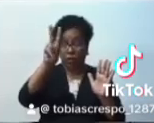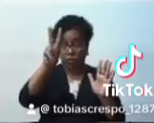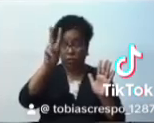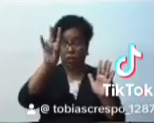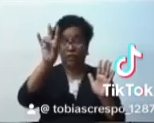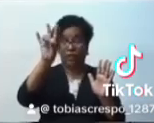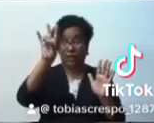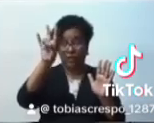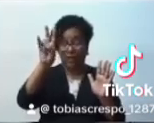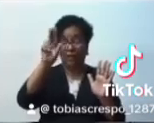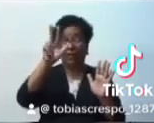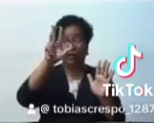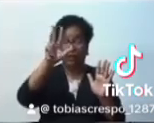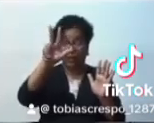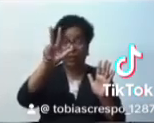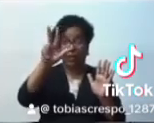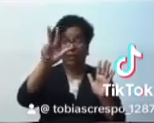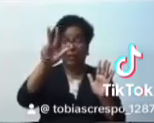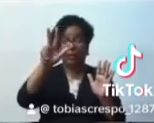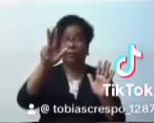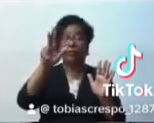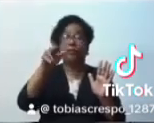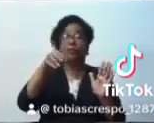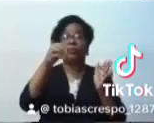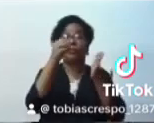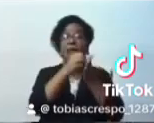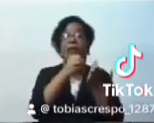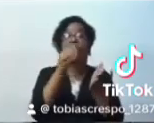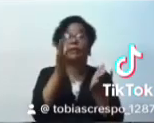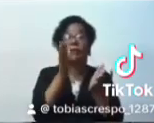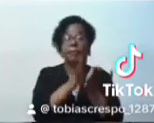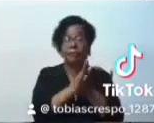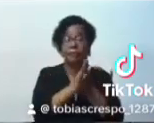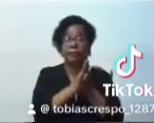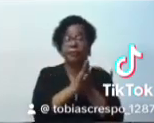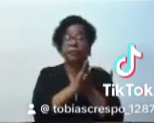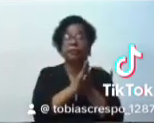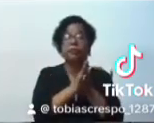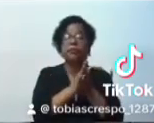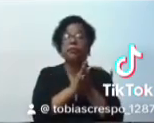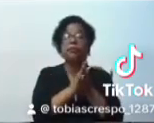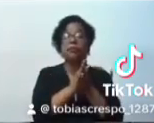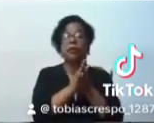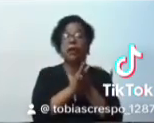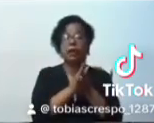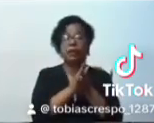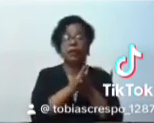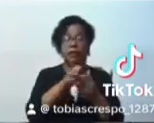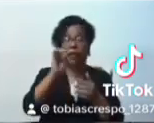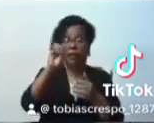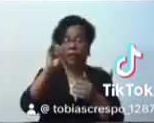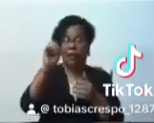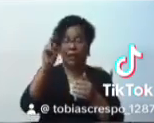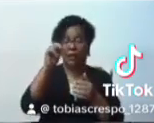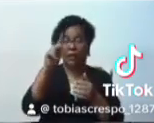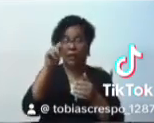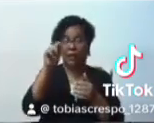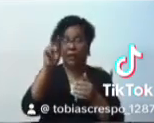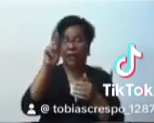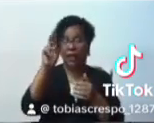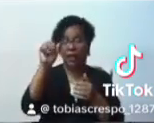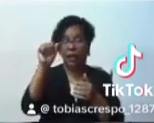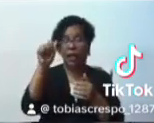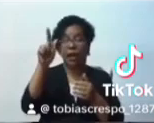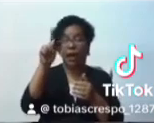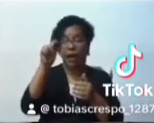regulación del transporte escolar. En ese decreto, en ese anuncio, no vi que quien anunció